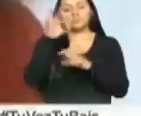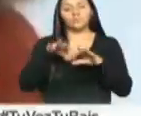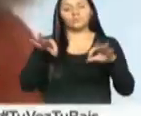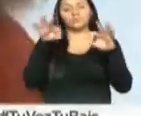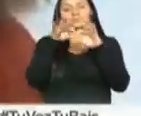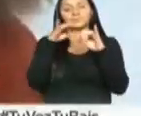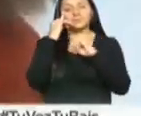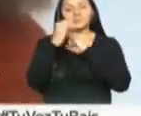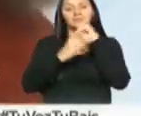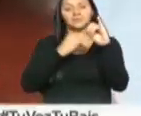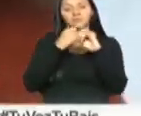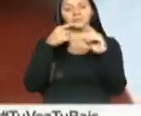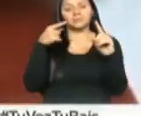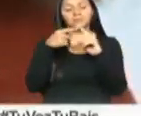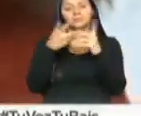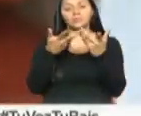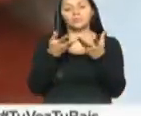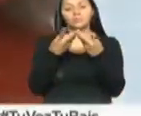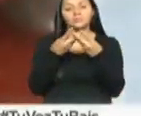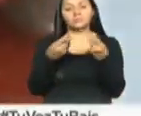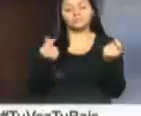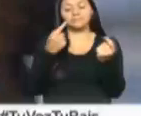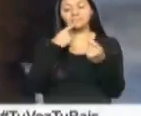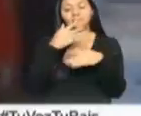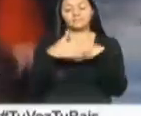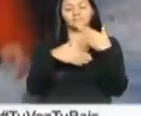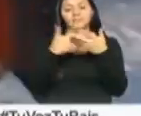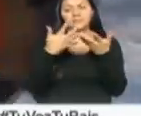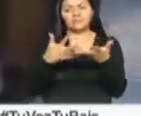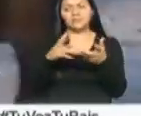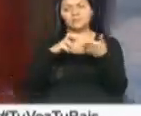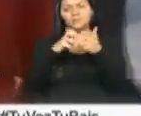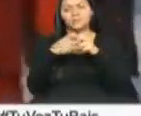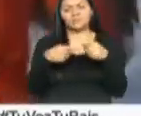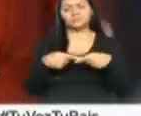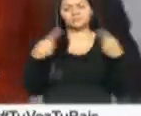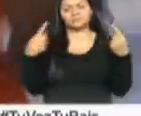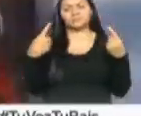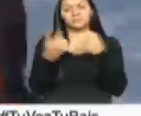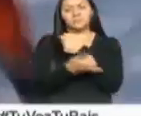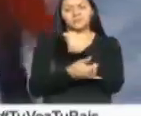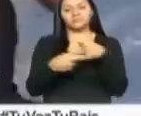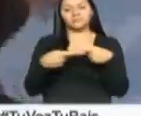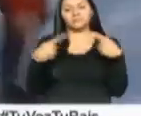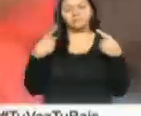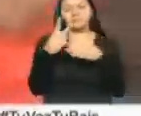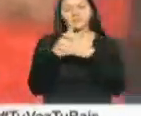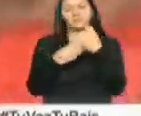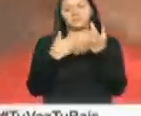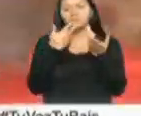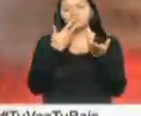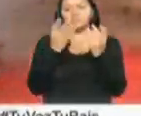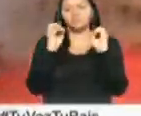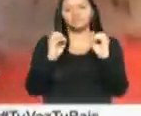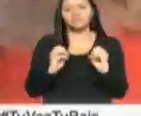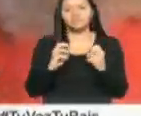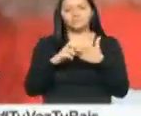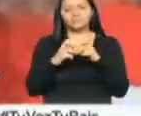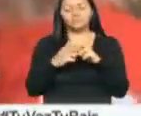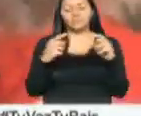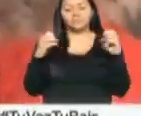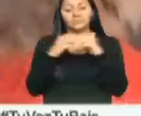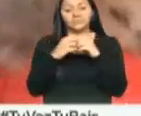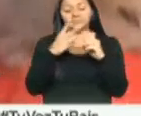ciudad rusa de Arkhangelsk. Durante su intervención lamentó que las relaciones bilaterales estén a un nivel casi cero. Es más, se